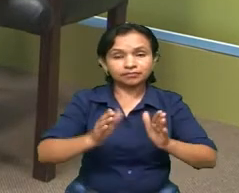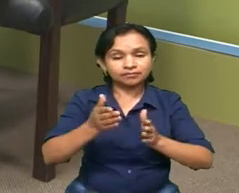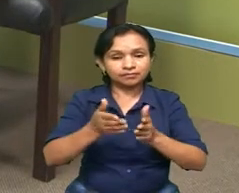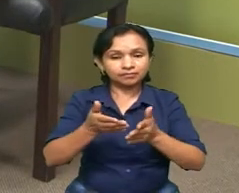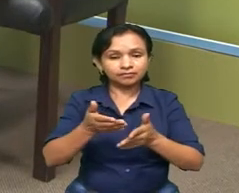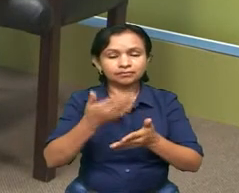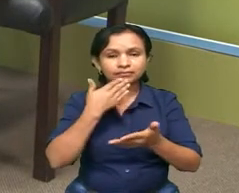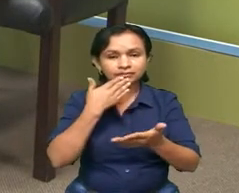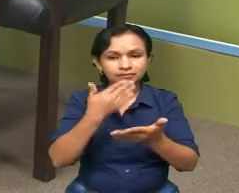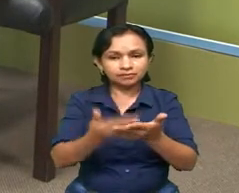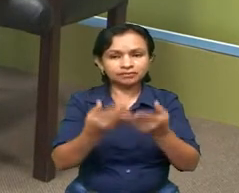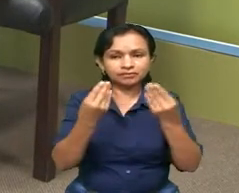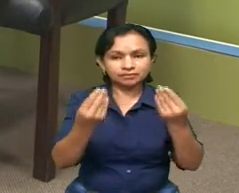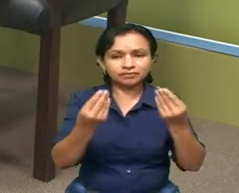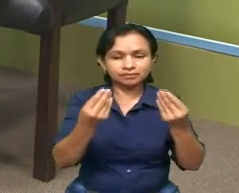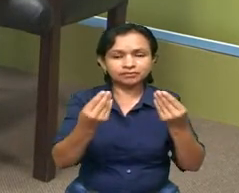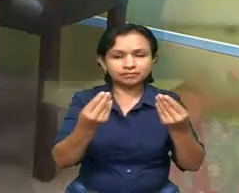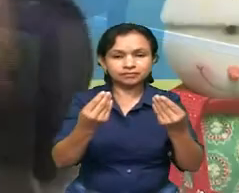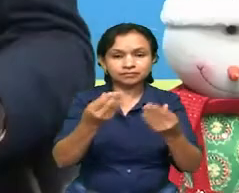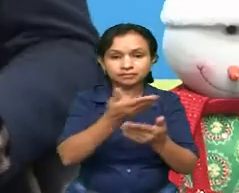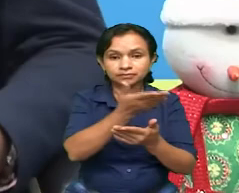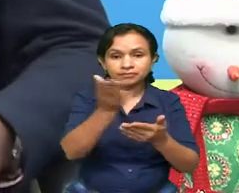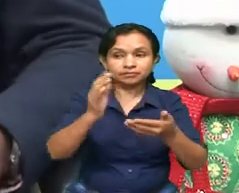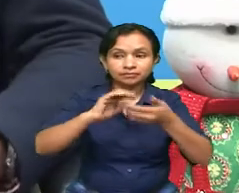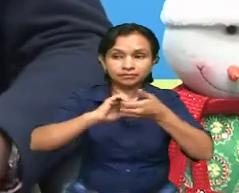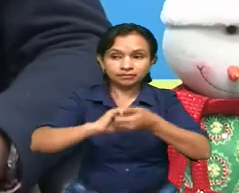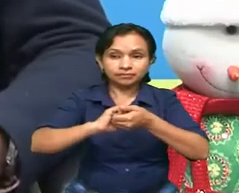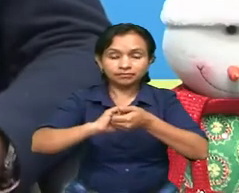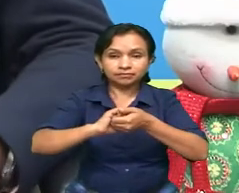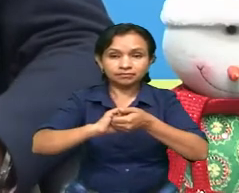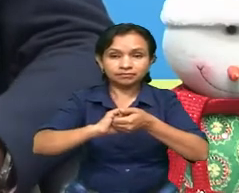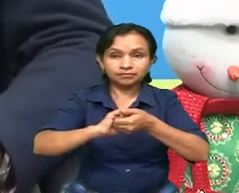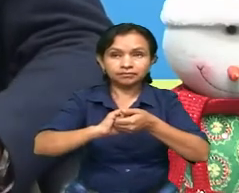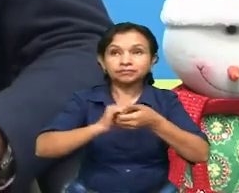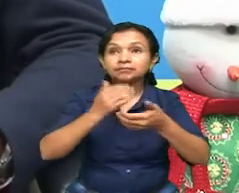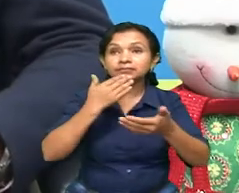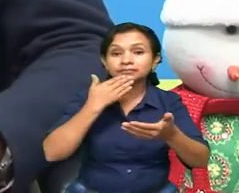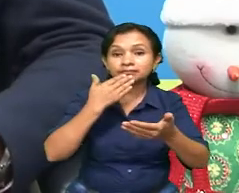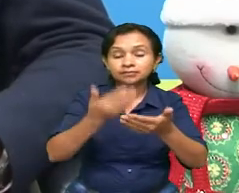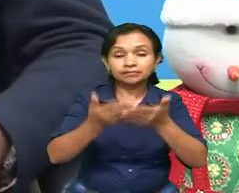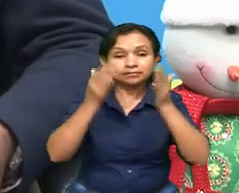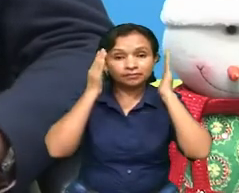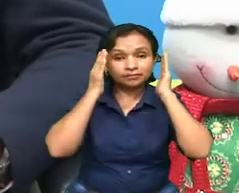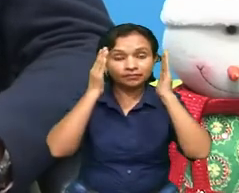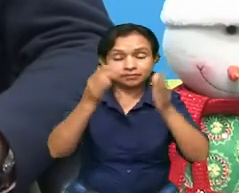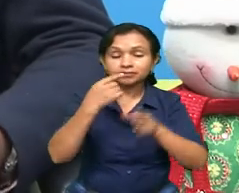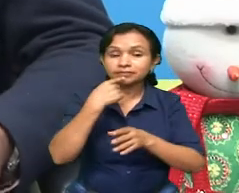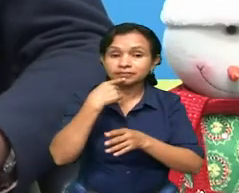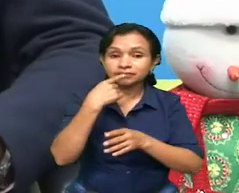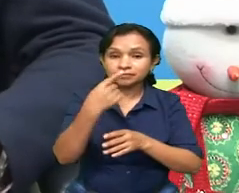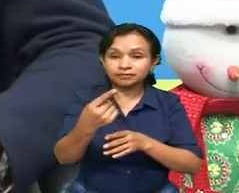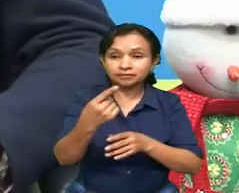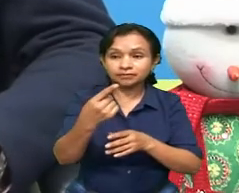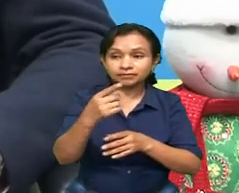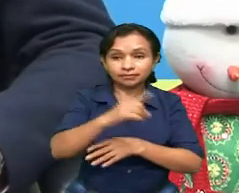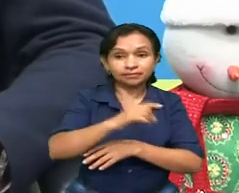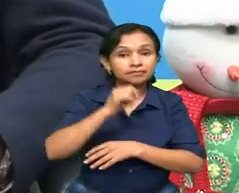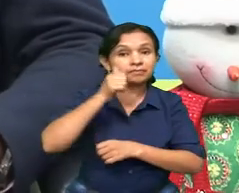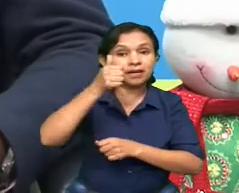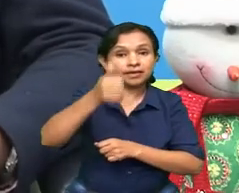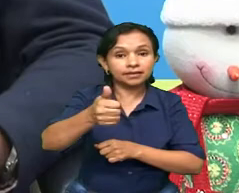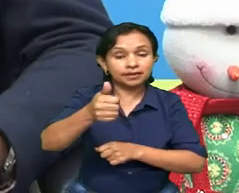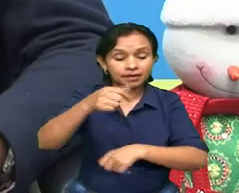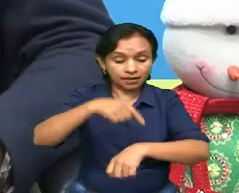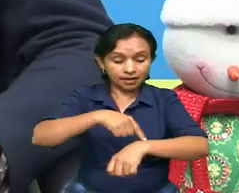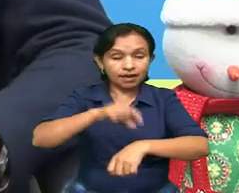gracias. A usted también, amigo televidente, le agradecemos por su fiel sintonía. Le invitamos el día de mañana a